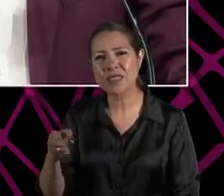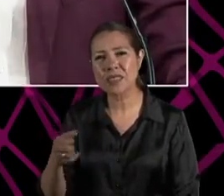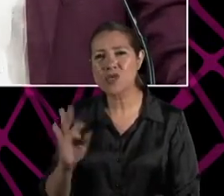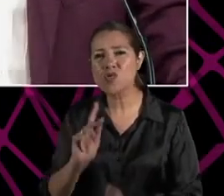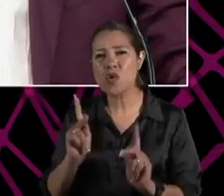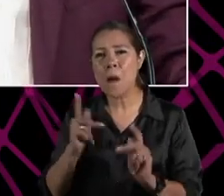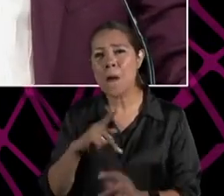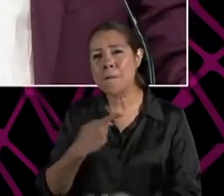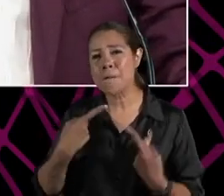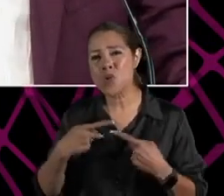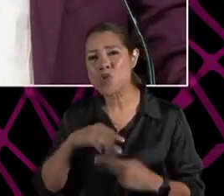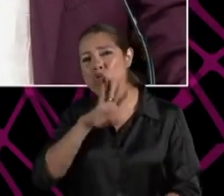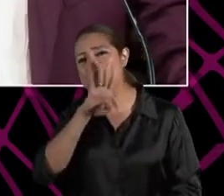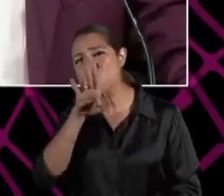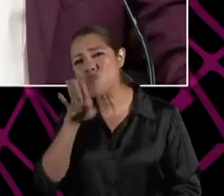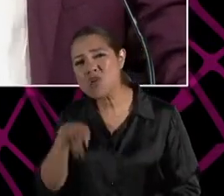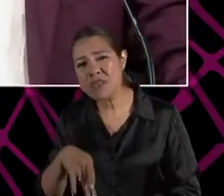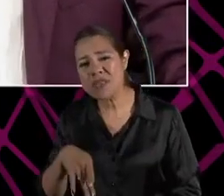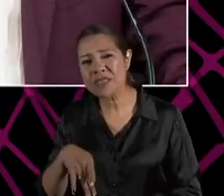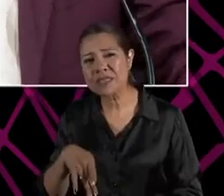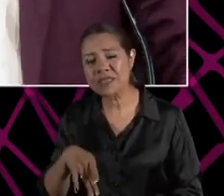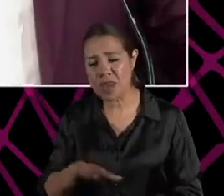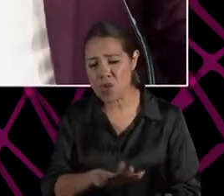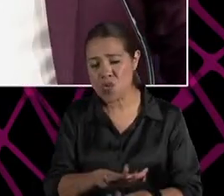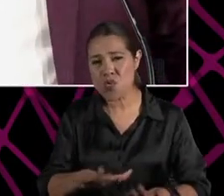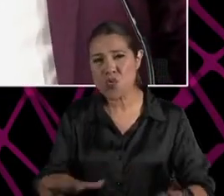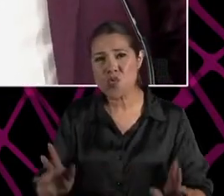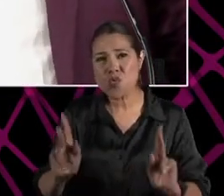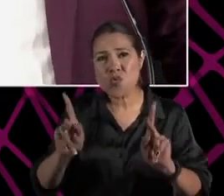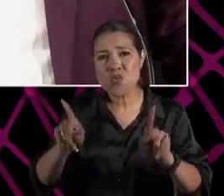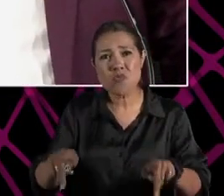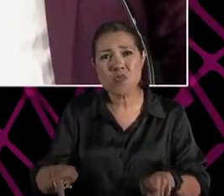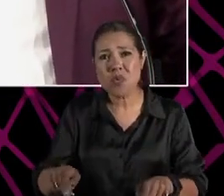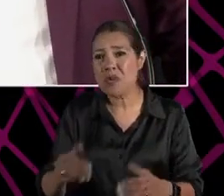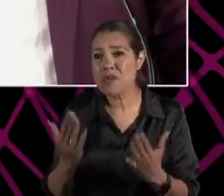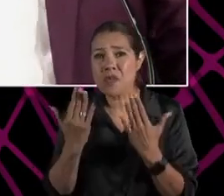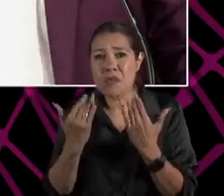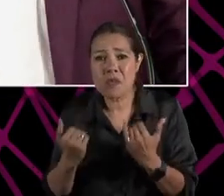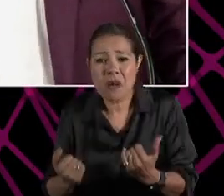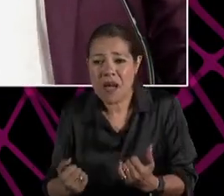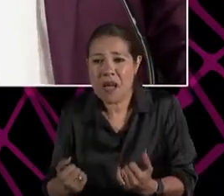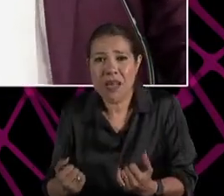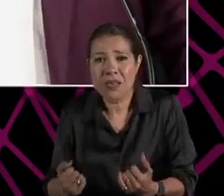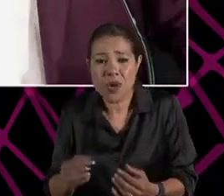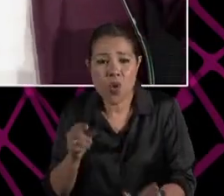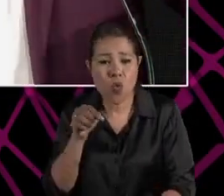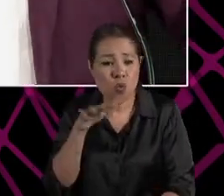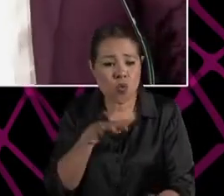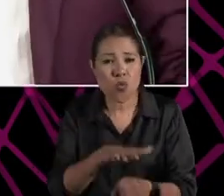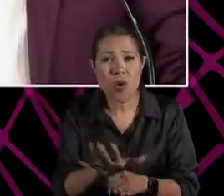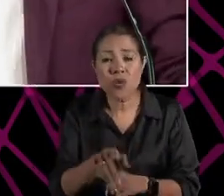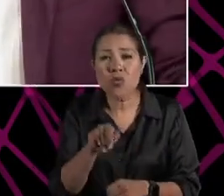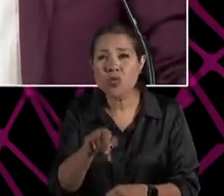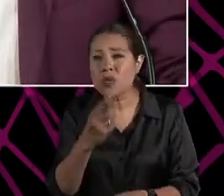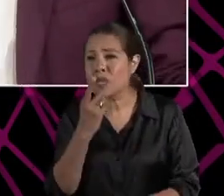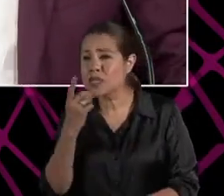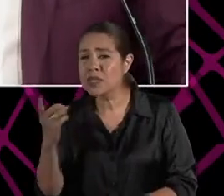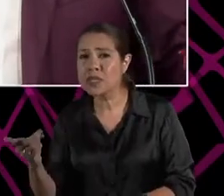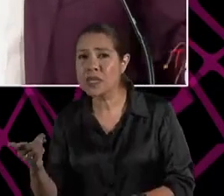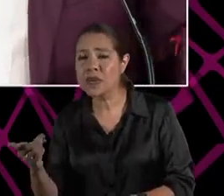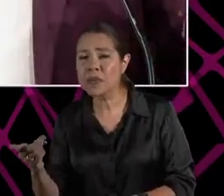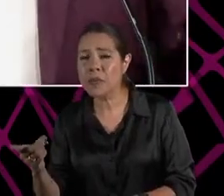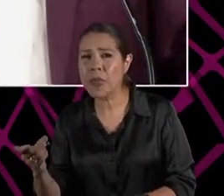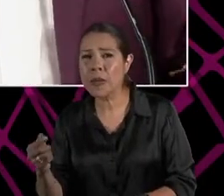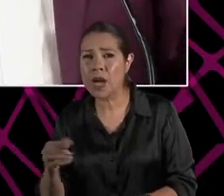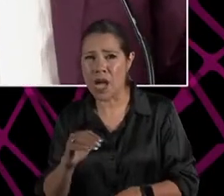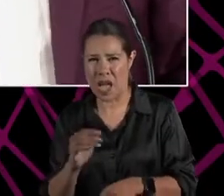difuntos, esos asesinados que están en las fosas, ni siquiera se han acabado de identificar, porque tú le has pedido a